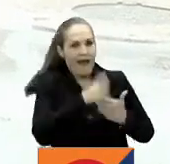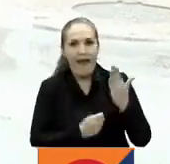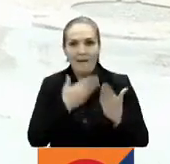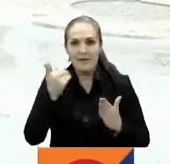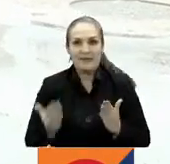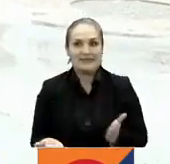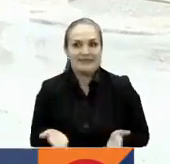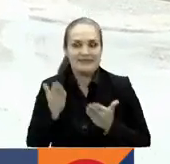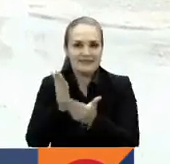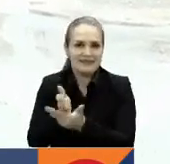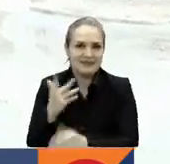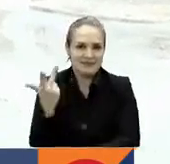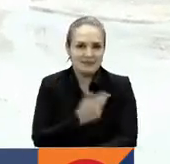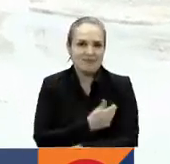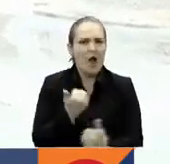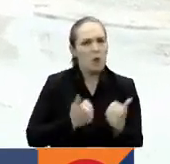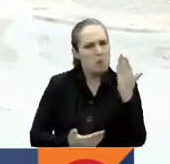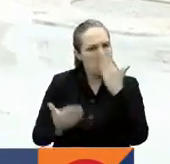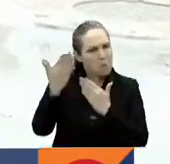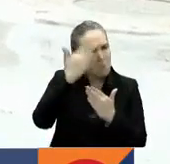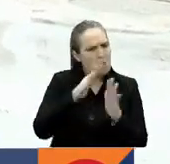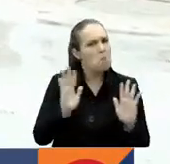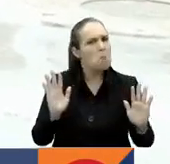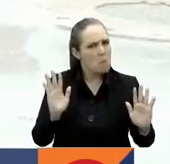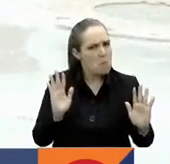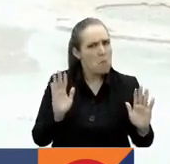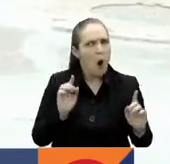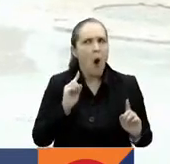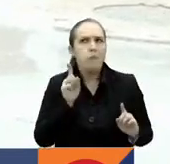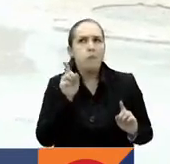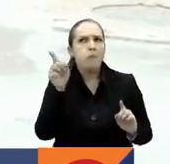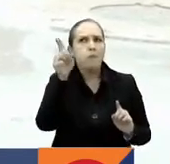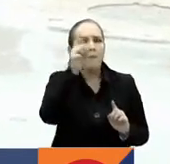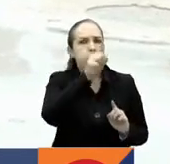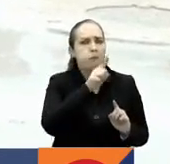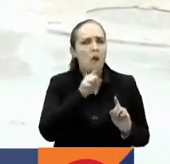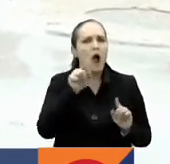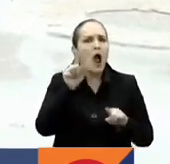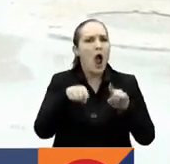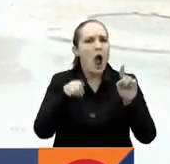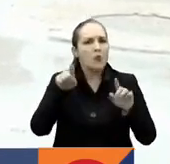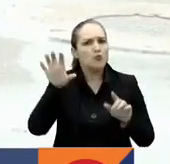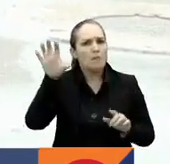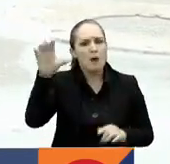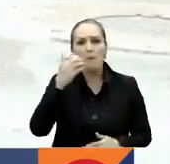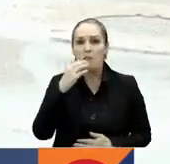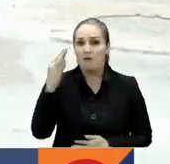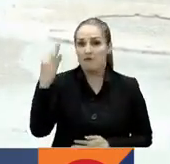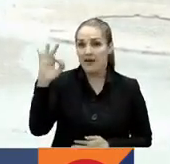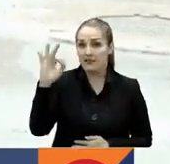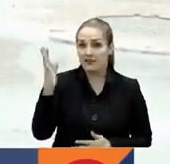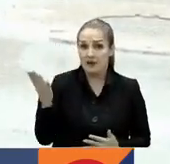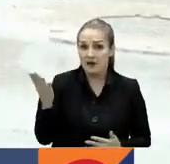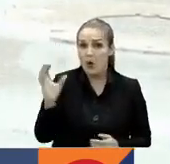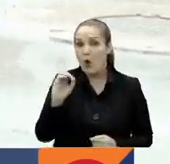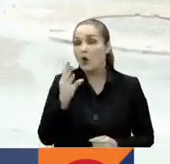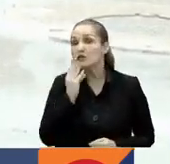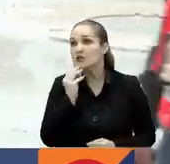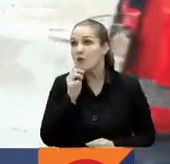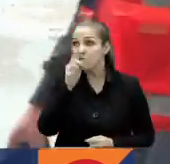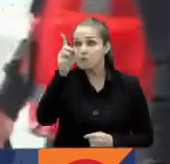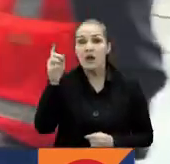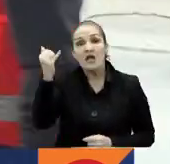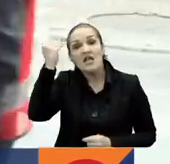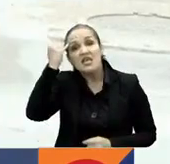Estamos estudiando los impactos que se están teniendo en vacunación en medidas que han sido adoptadas en países como Francia o países como Israel, donde